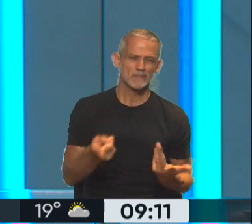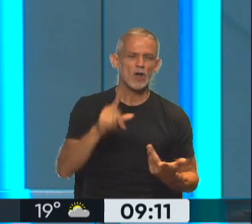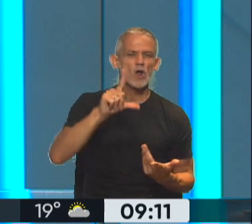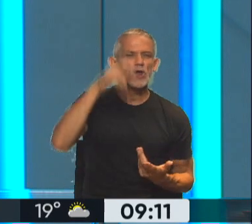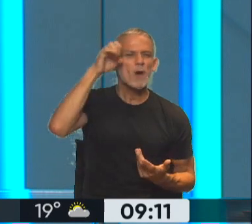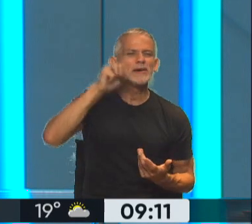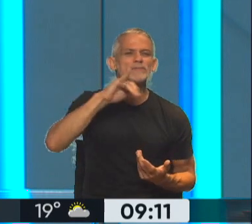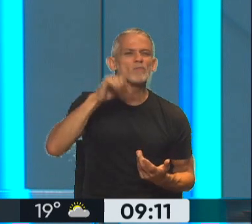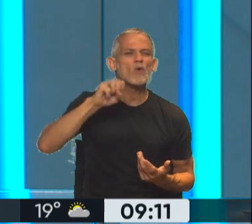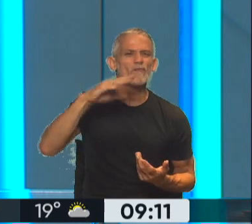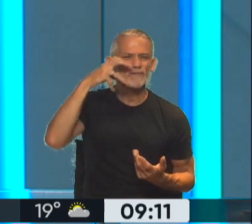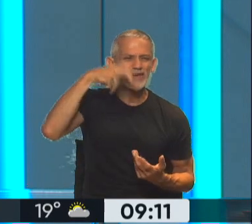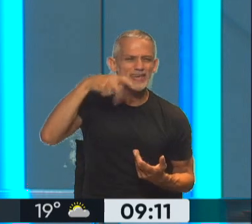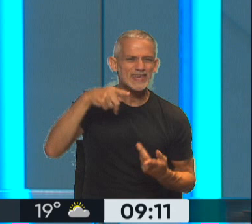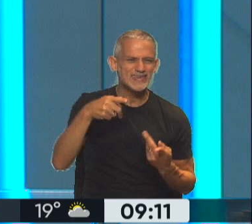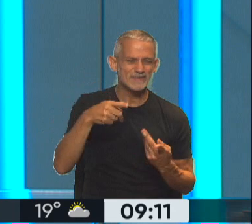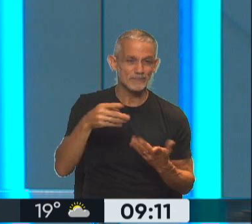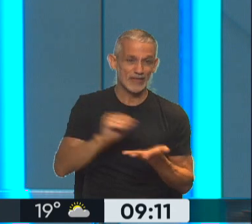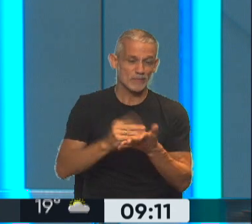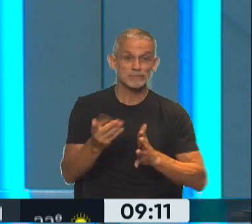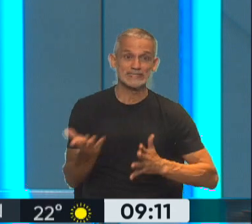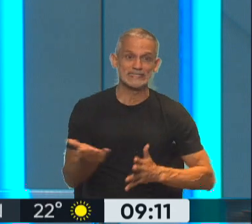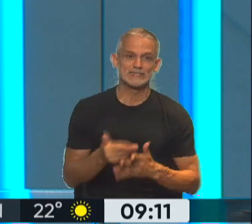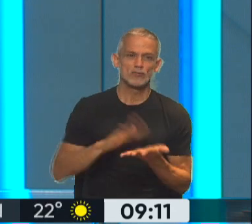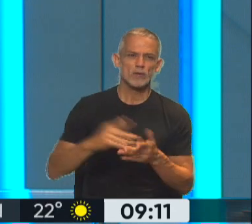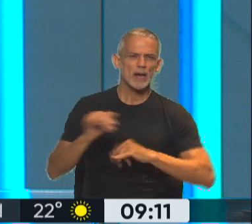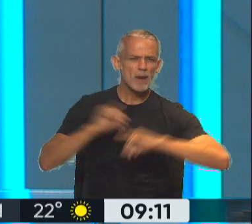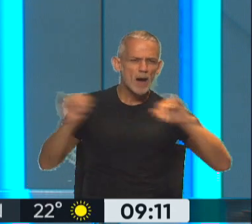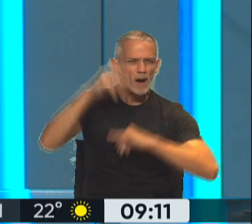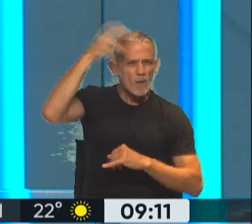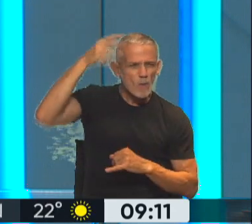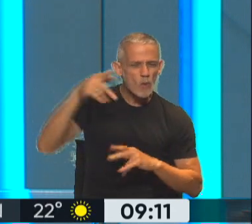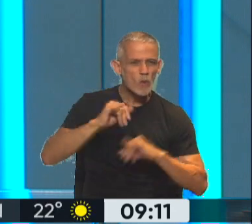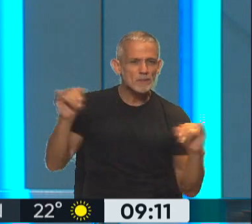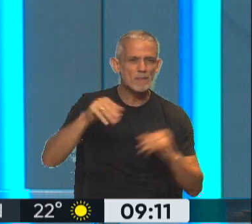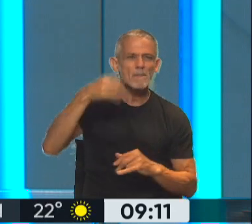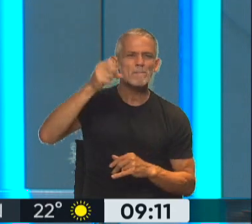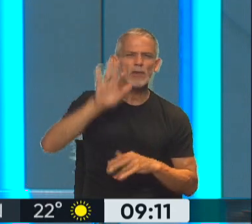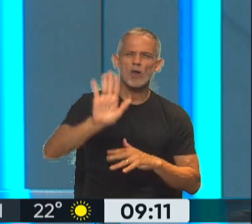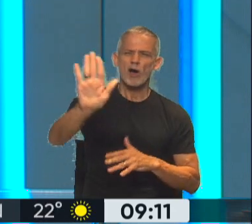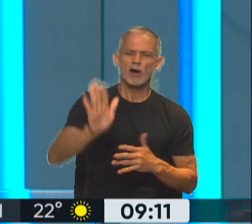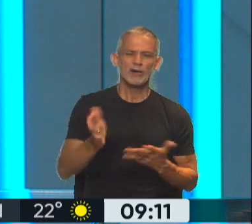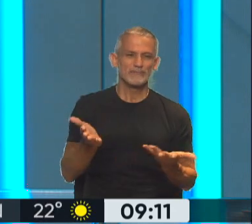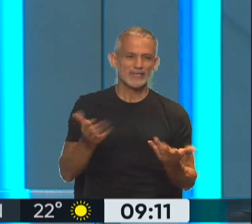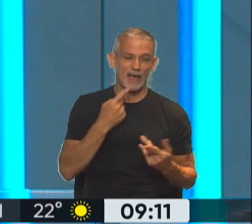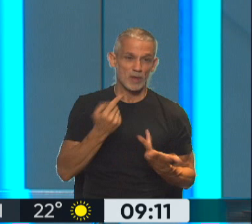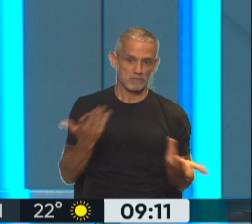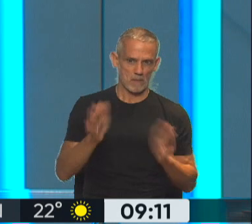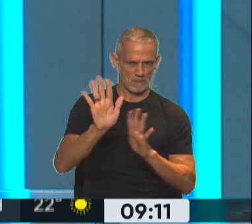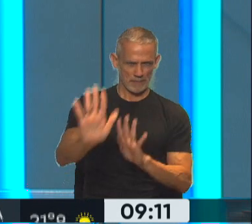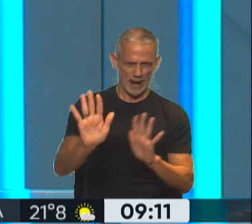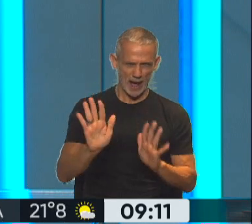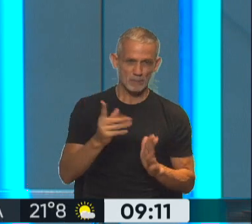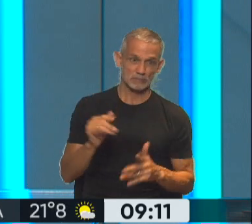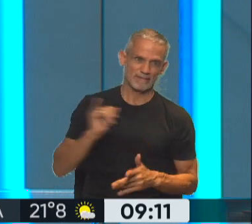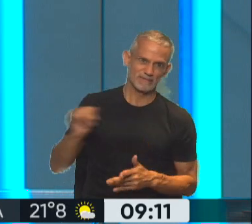Hace unos días al respecto de esta de esta campaña de Patricia bullrich para que maduro no entre la Argentina dijo Bueno hay que